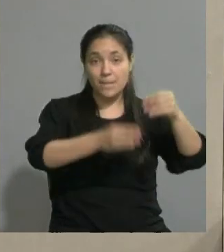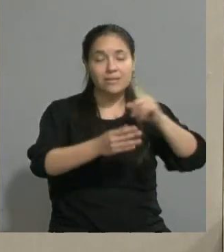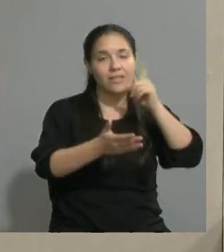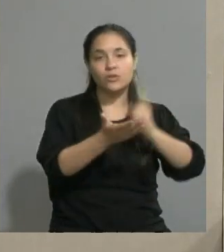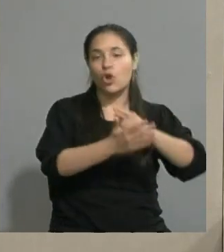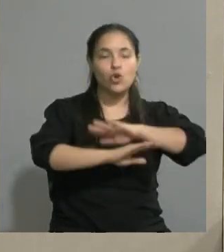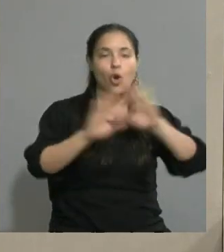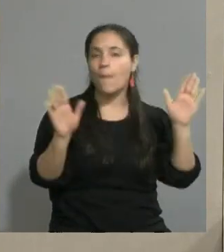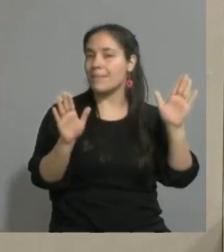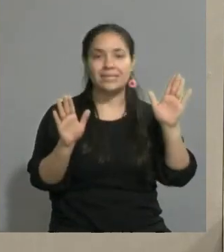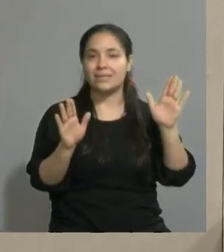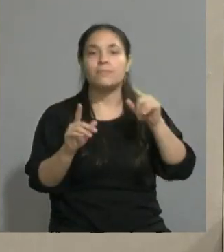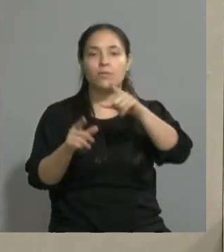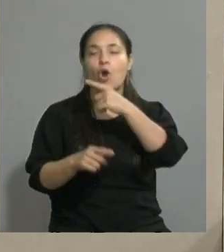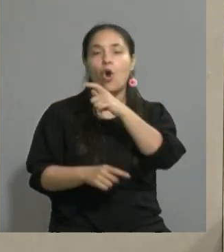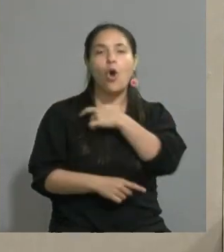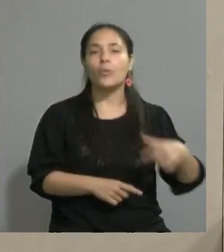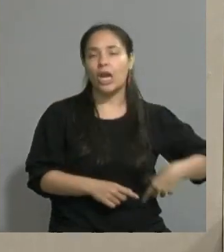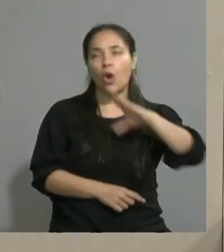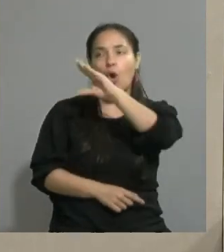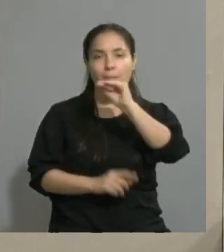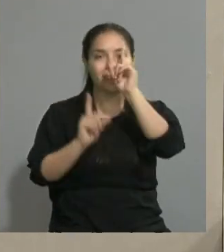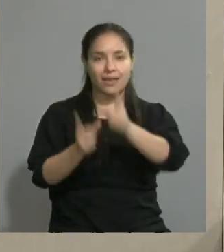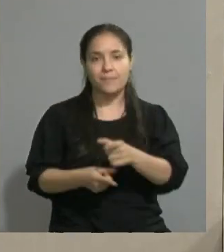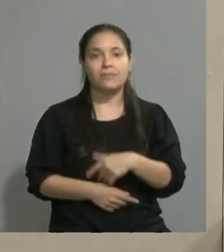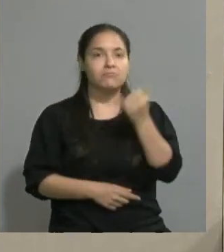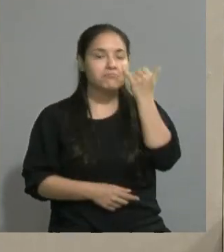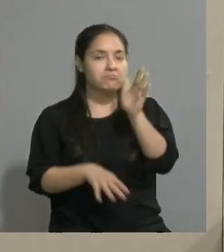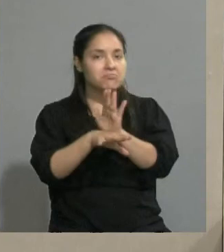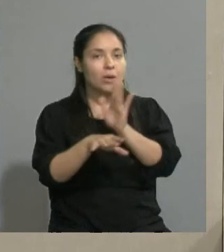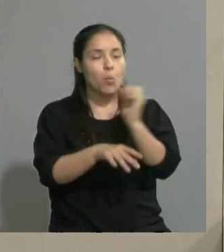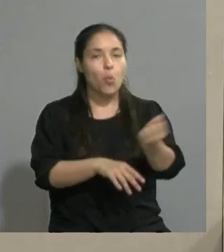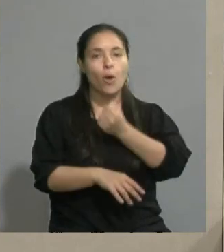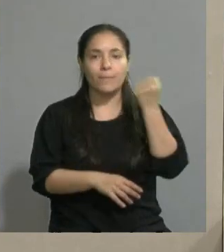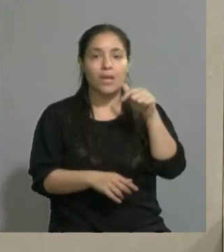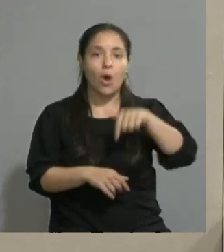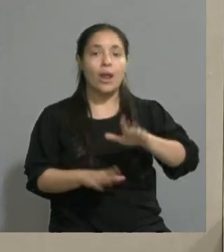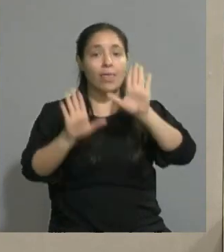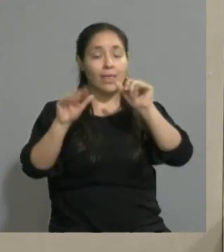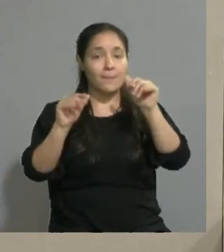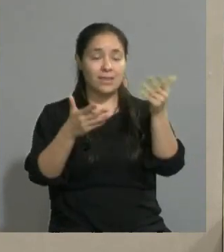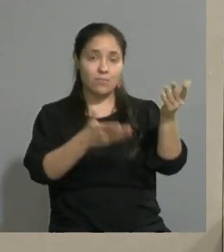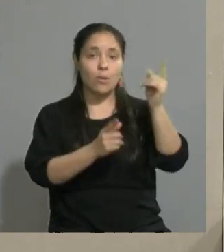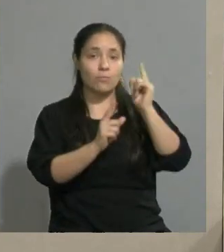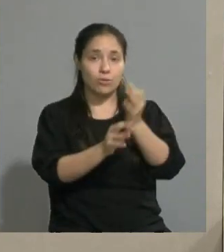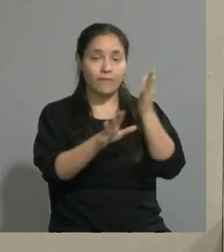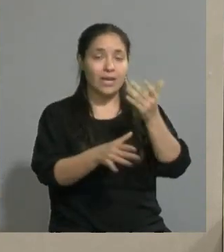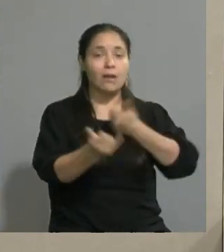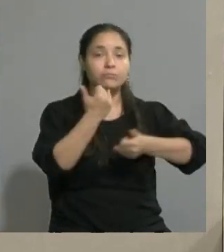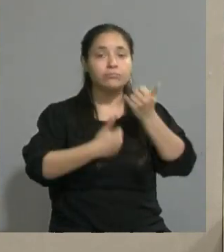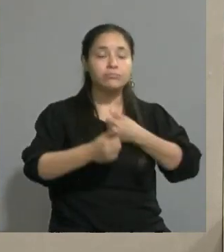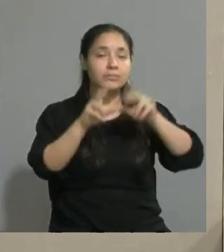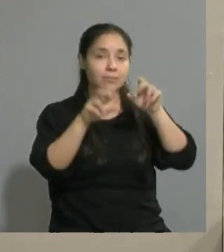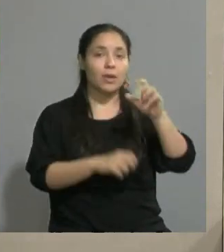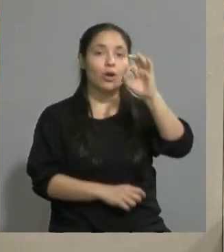que la va a aplicar el gobierno. Así es que realmente es muy importante. Lo despedimos al doctor que ha estado hablando con nosotros,